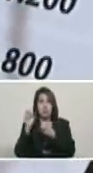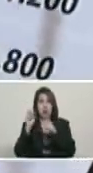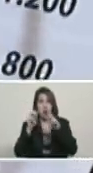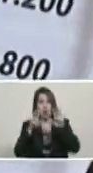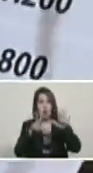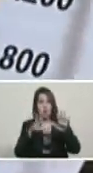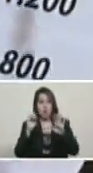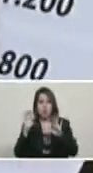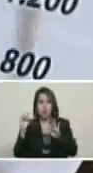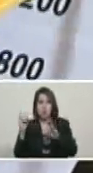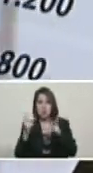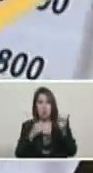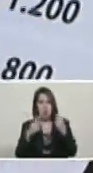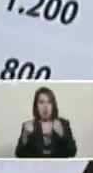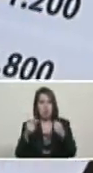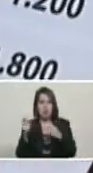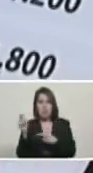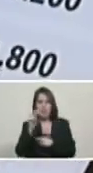800 bolívares mensuales.